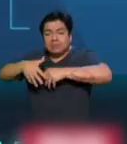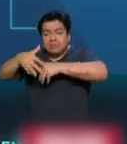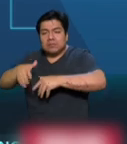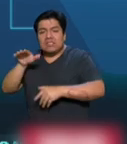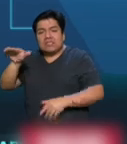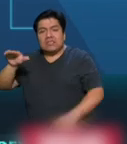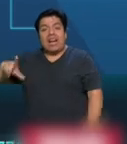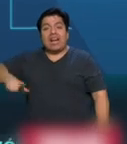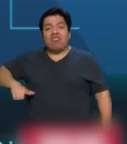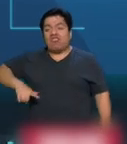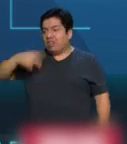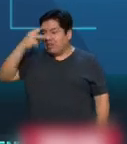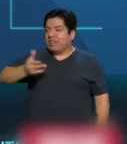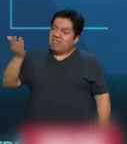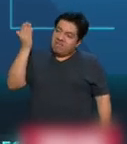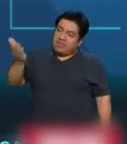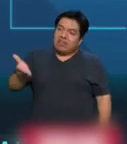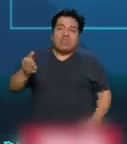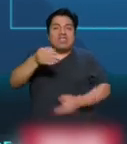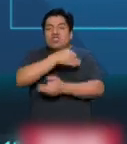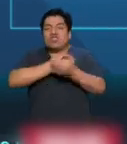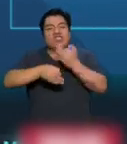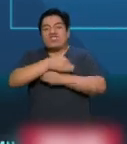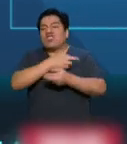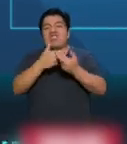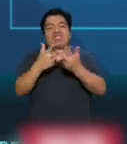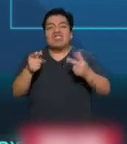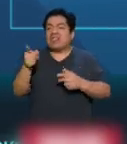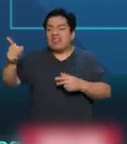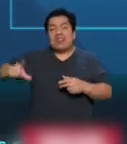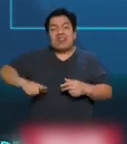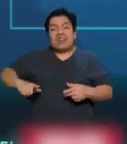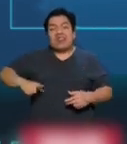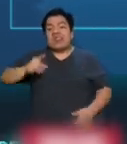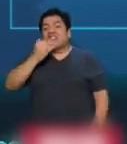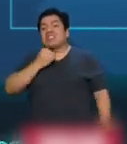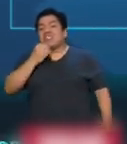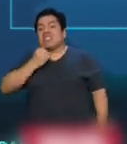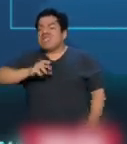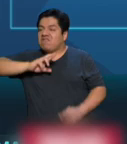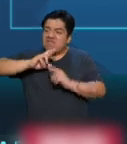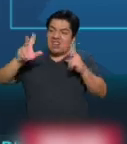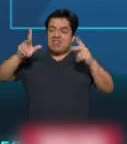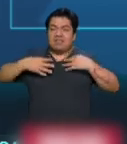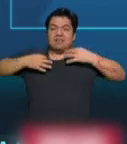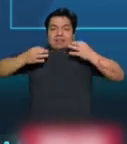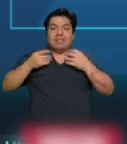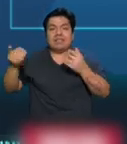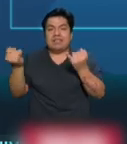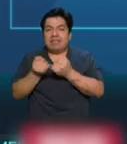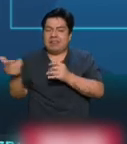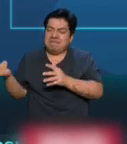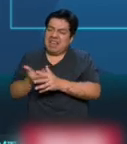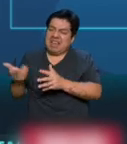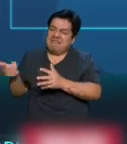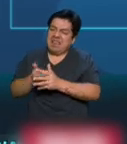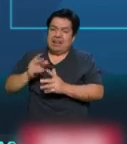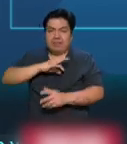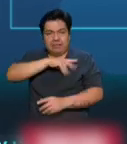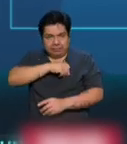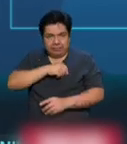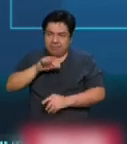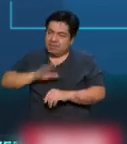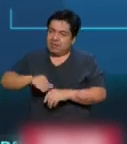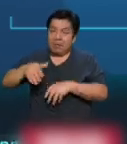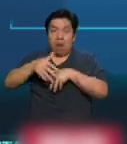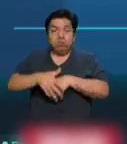exigieron al gobierno de México que rompa todo tipo de relación con el gobierno israelí y alzaron la voz contra el genocidio de palestinos.